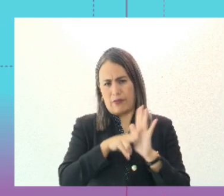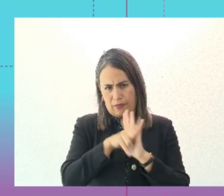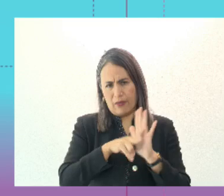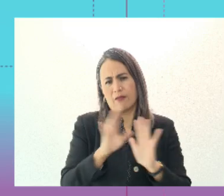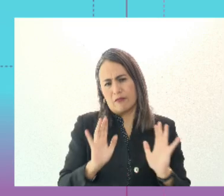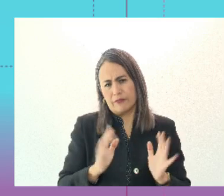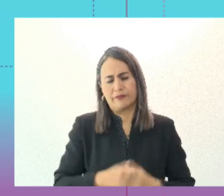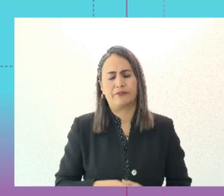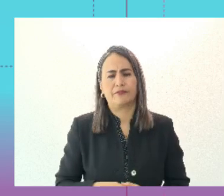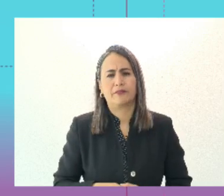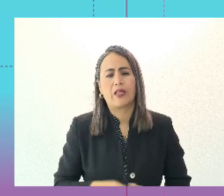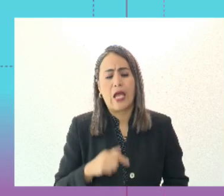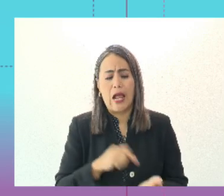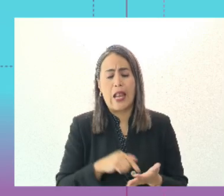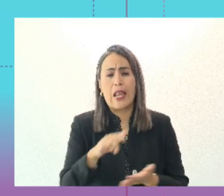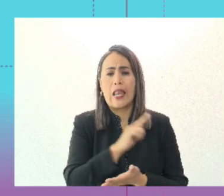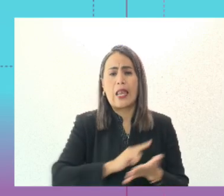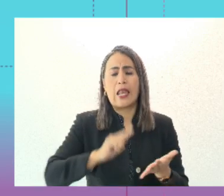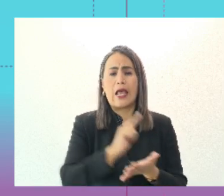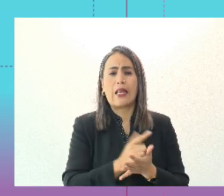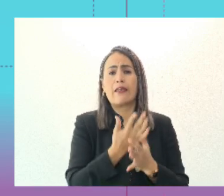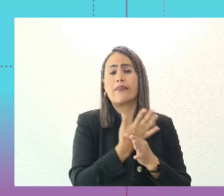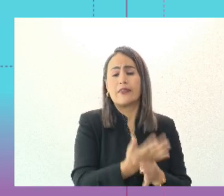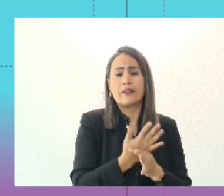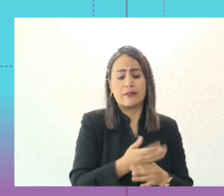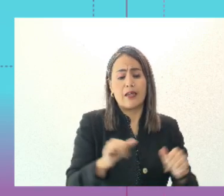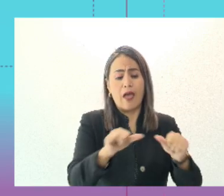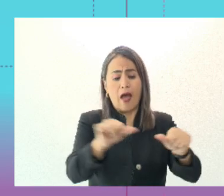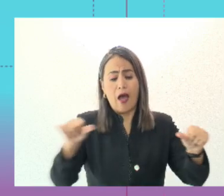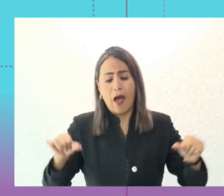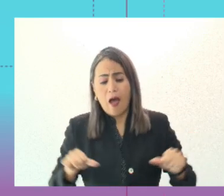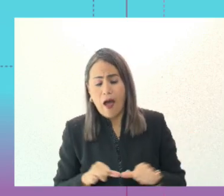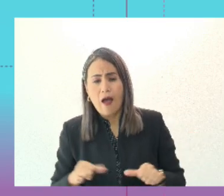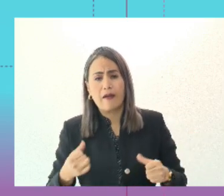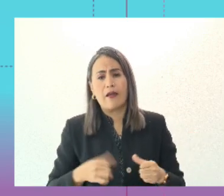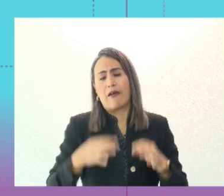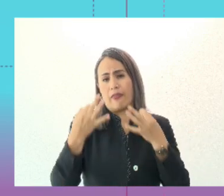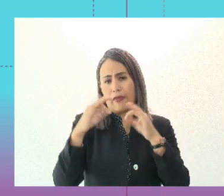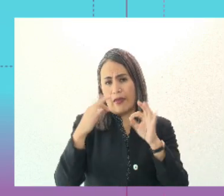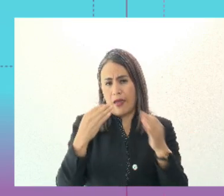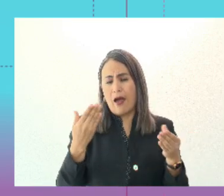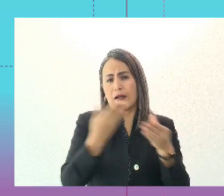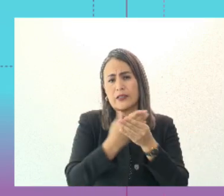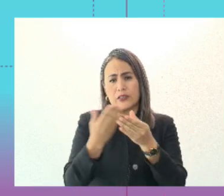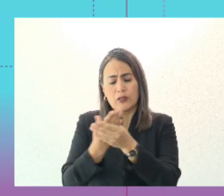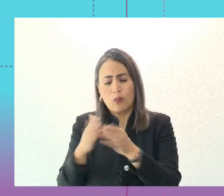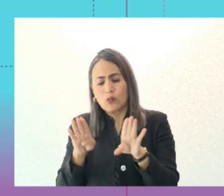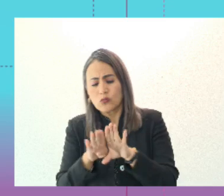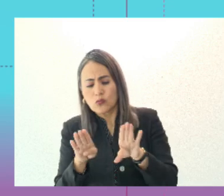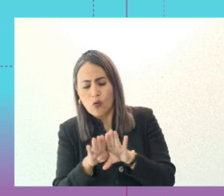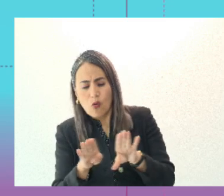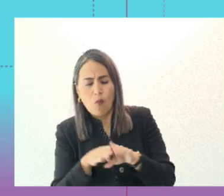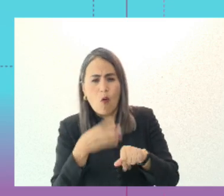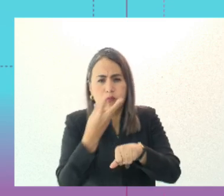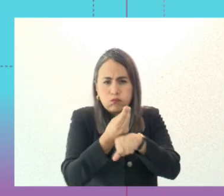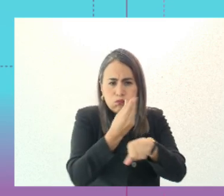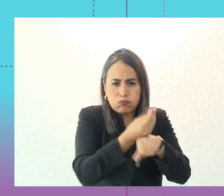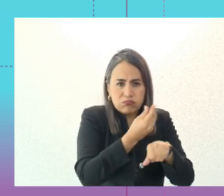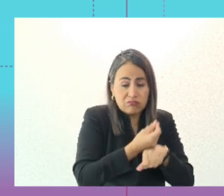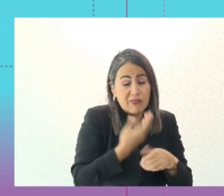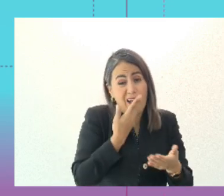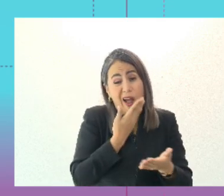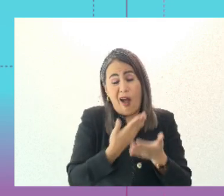la ley? ¿Cómo debe estar conformada el área de archivos, ¿no? Y bueno, pues es la austeridad, etcétera, que hoy en